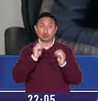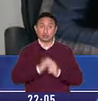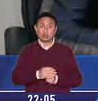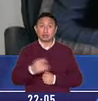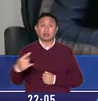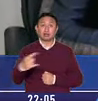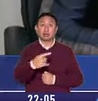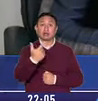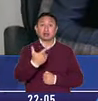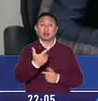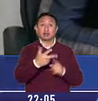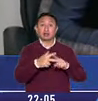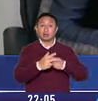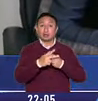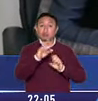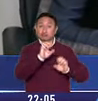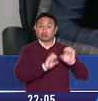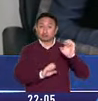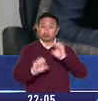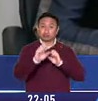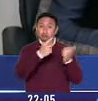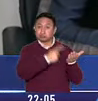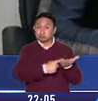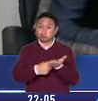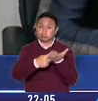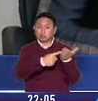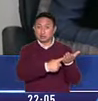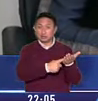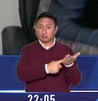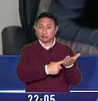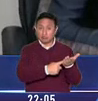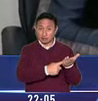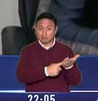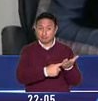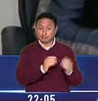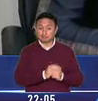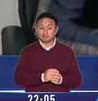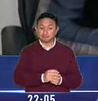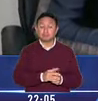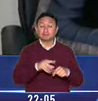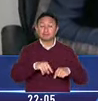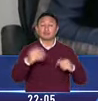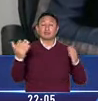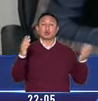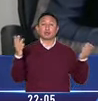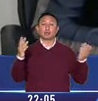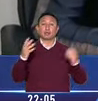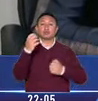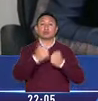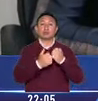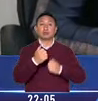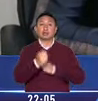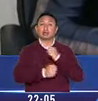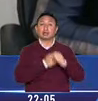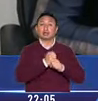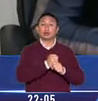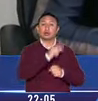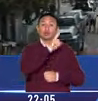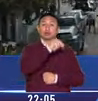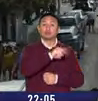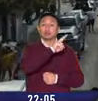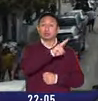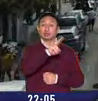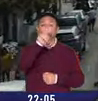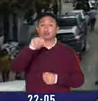una evaluación que nos permitirá analizar dentro de un comparativo en cuanto a delitos del año 2022-2023. En